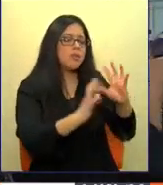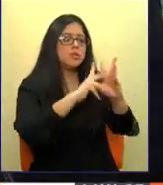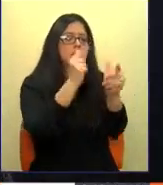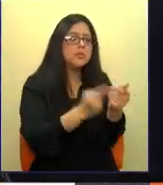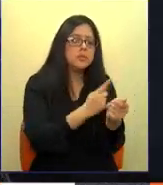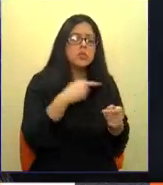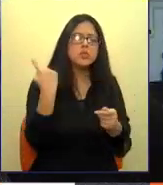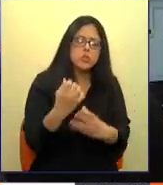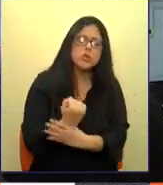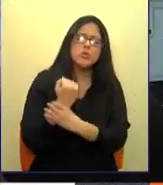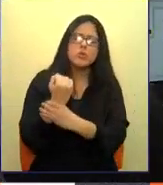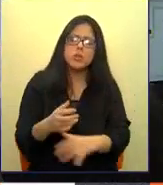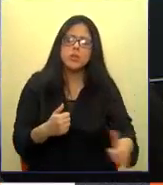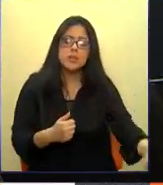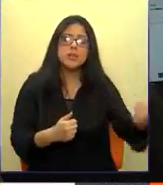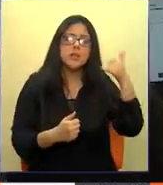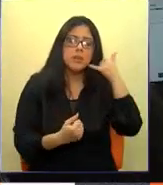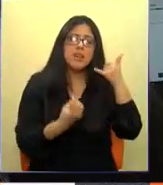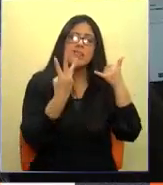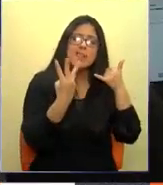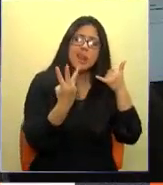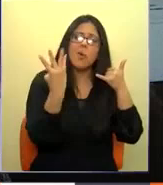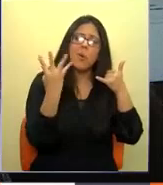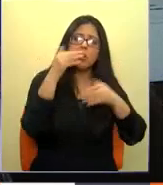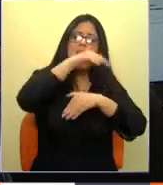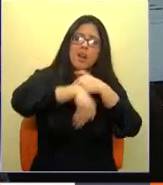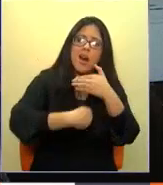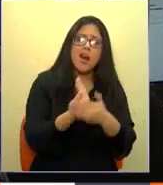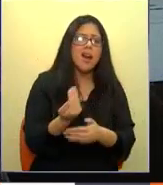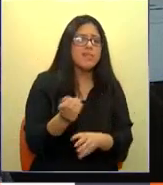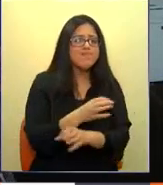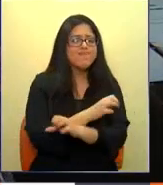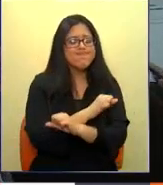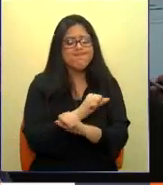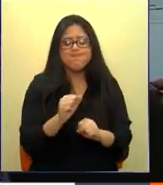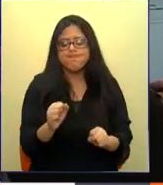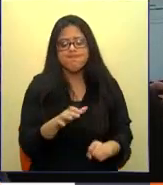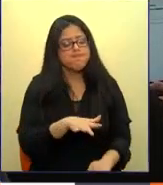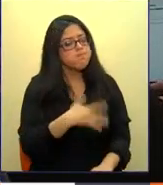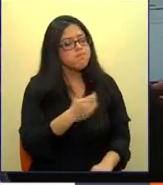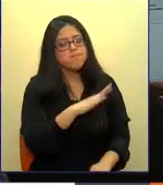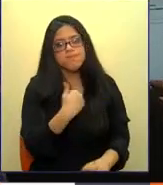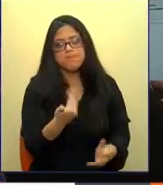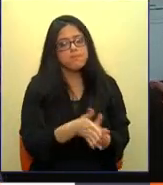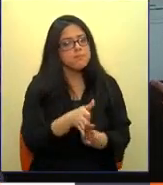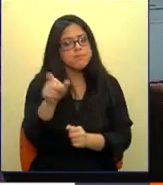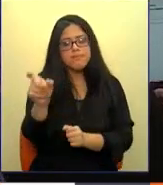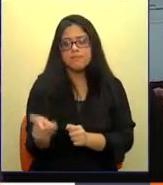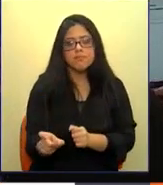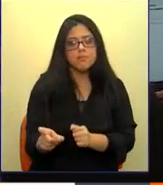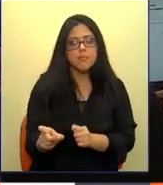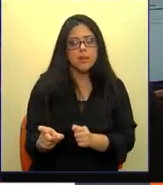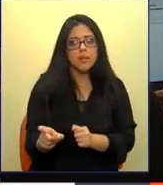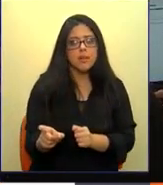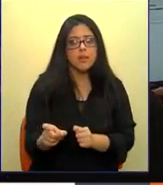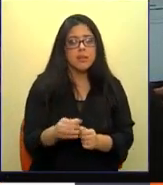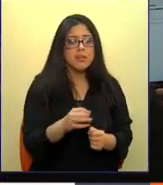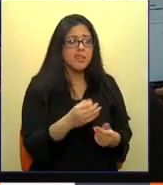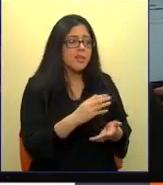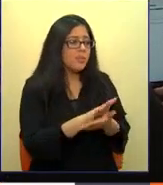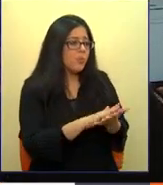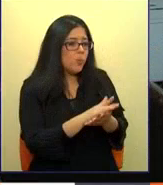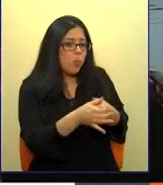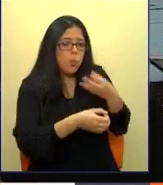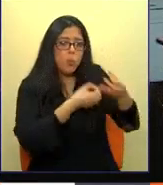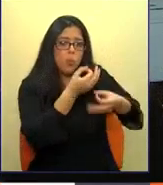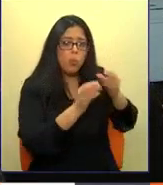él, llamarlas a las 3, 4 de la mañana, decirles que ya no había vuelta atrás y tener que, yo creo que decirle a la